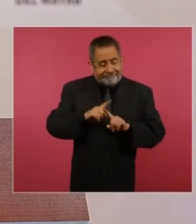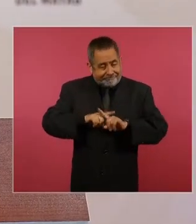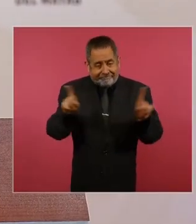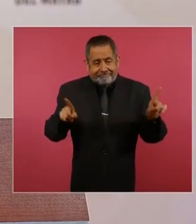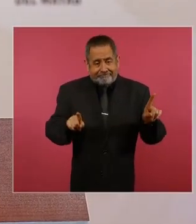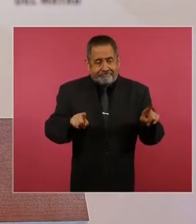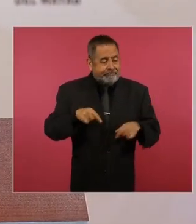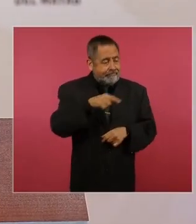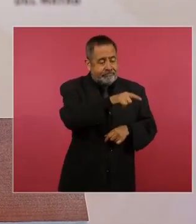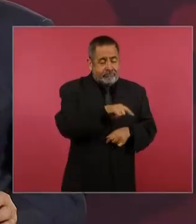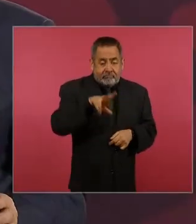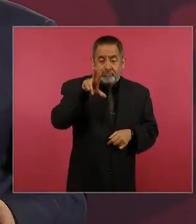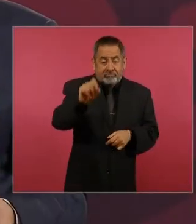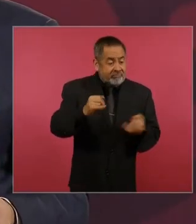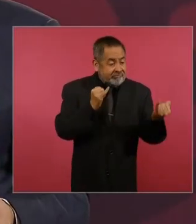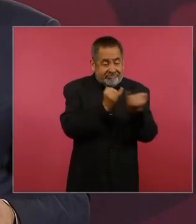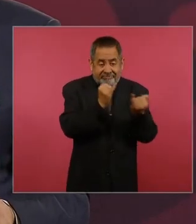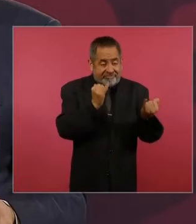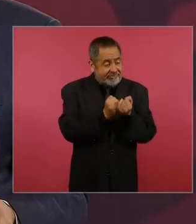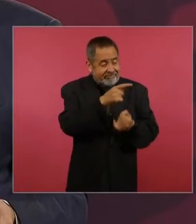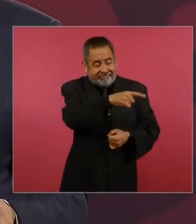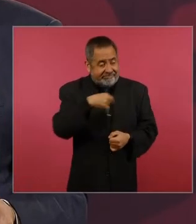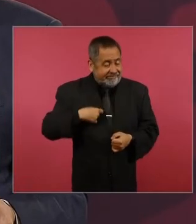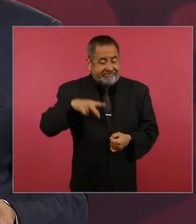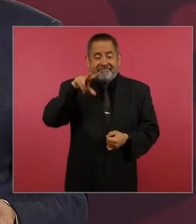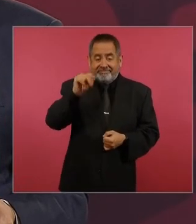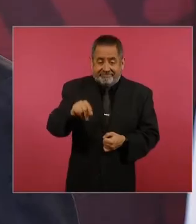no somos iguales.